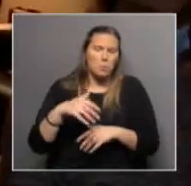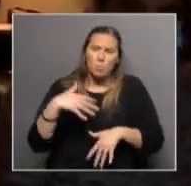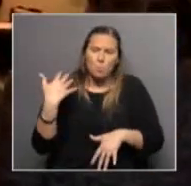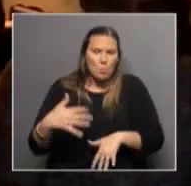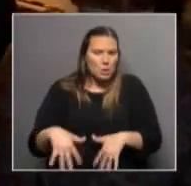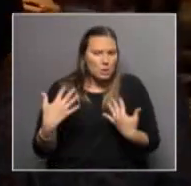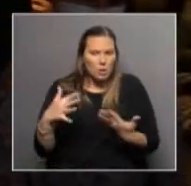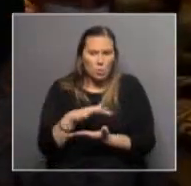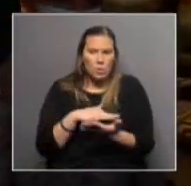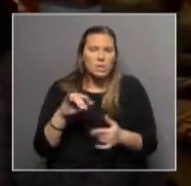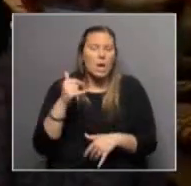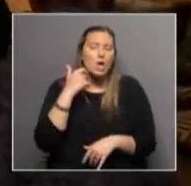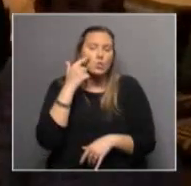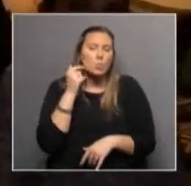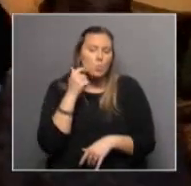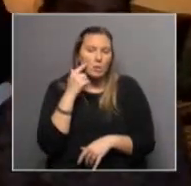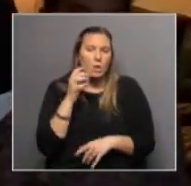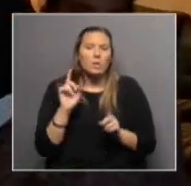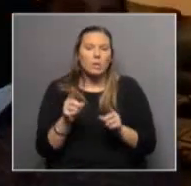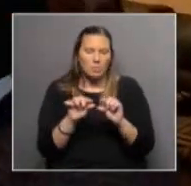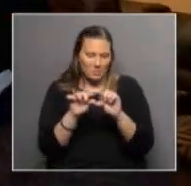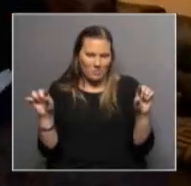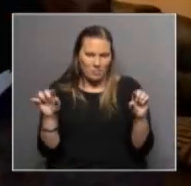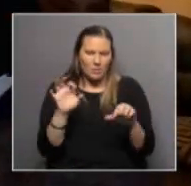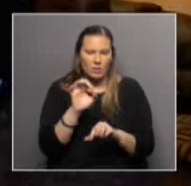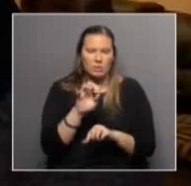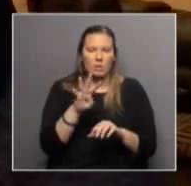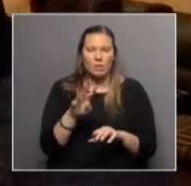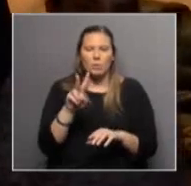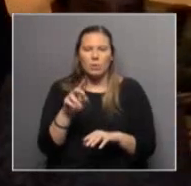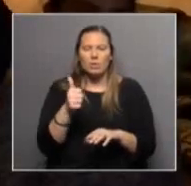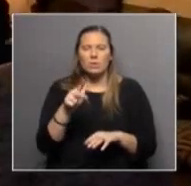Desde ya les decimos un número celular que además va a aparecer en gráfico,